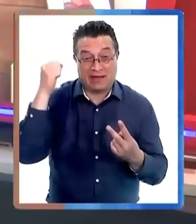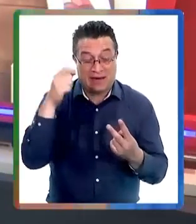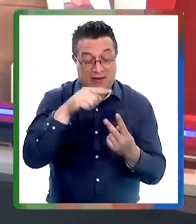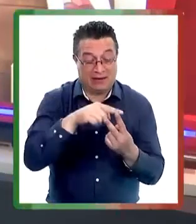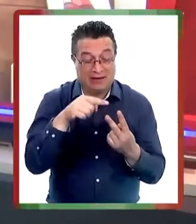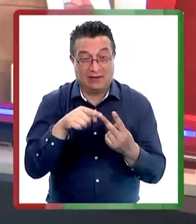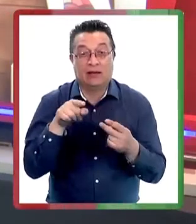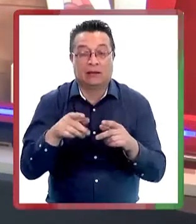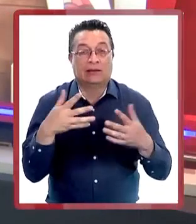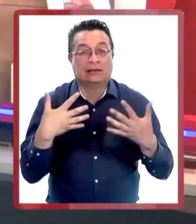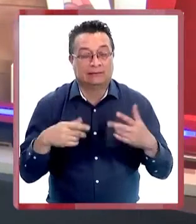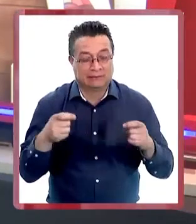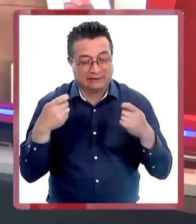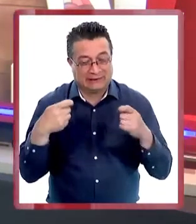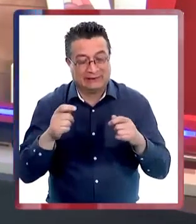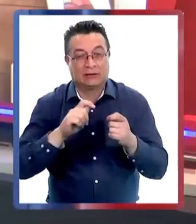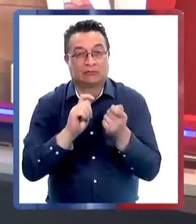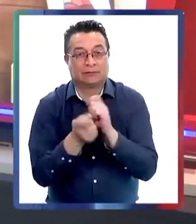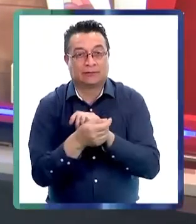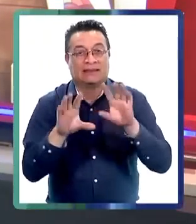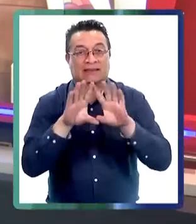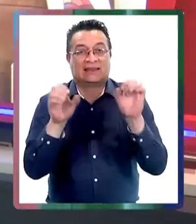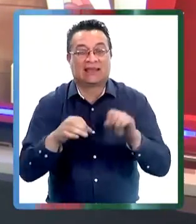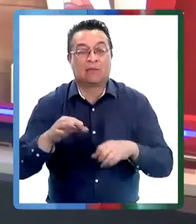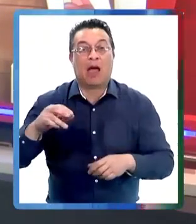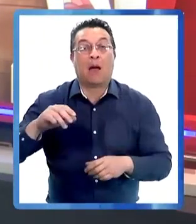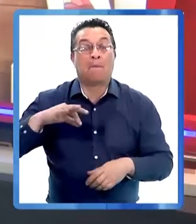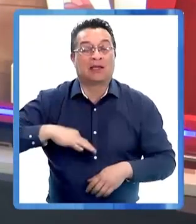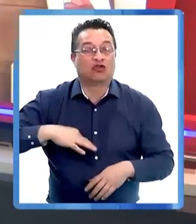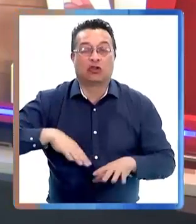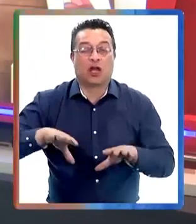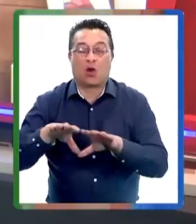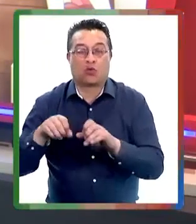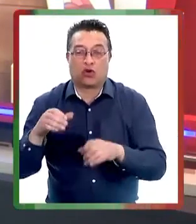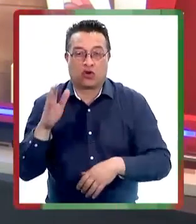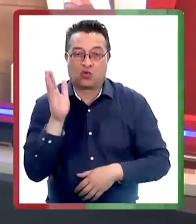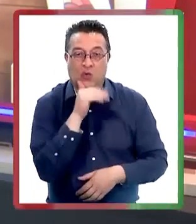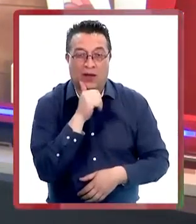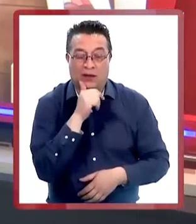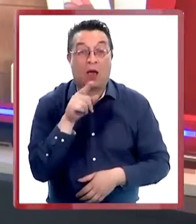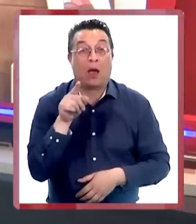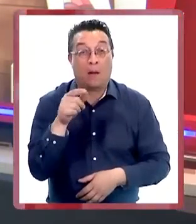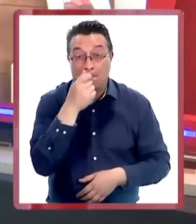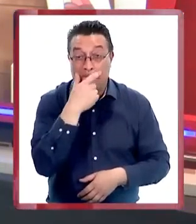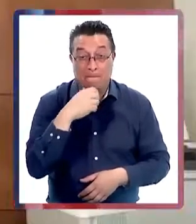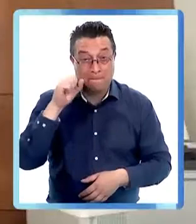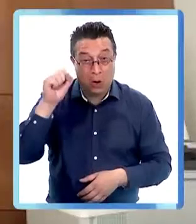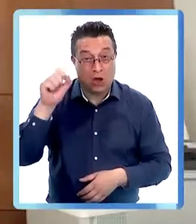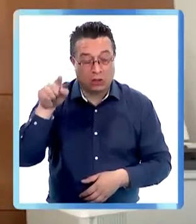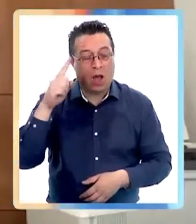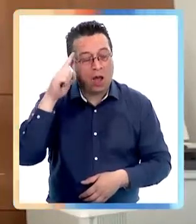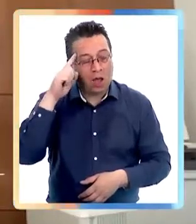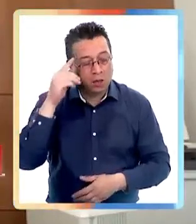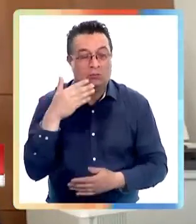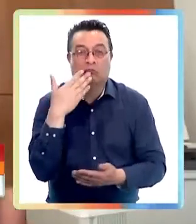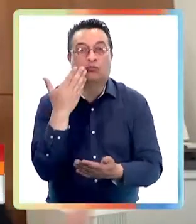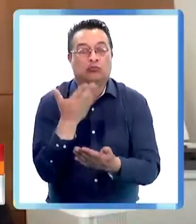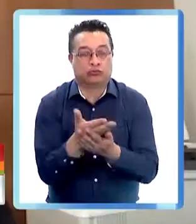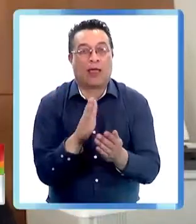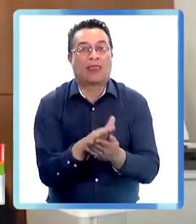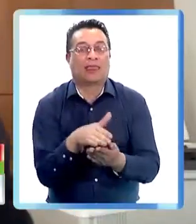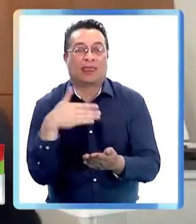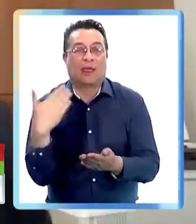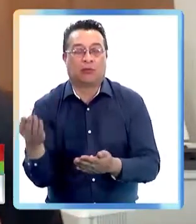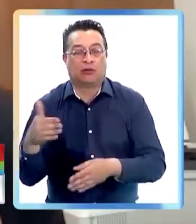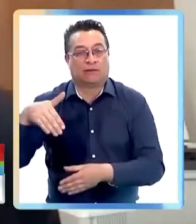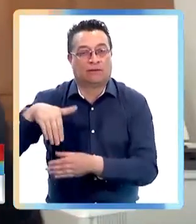también, se trató de modificar el sistema de pensiones y no se lograron acuerdos. Por eso el presidente Boric determinó presentarlo post